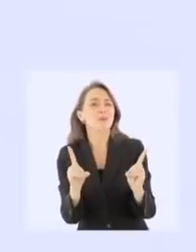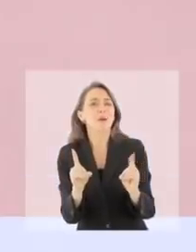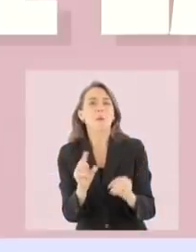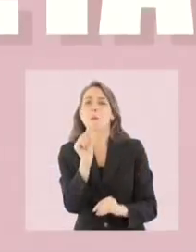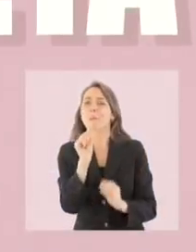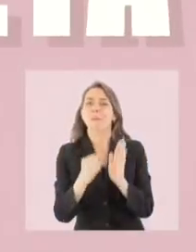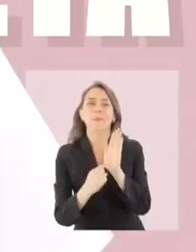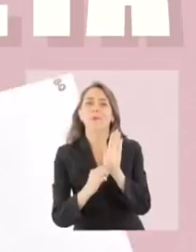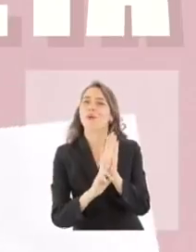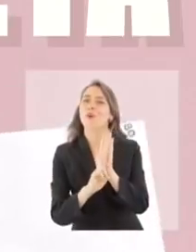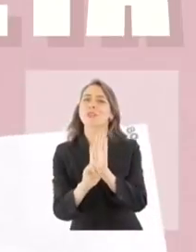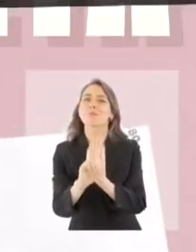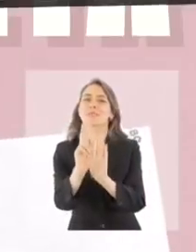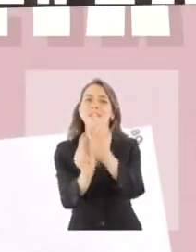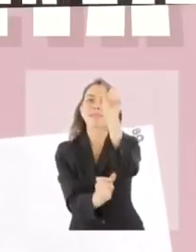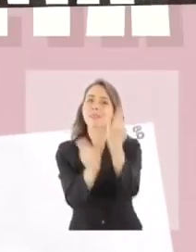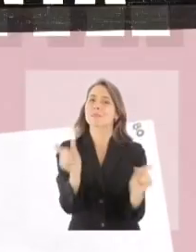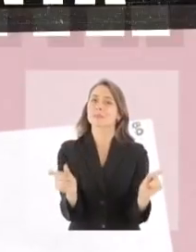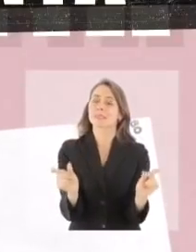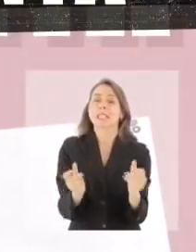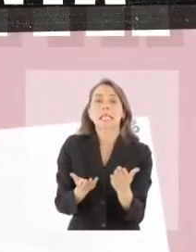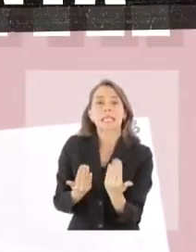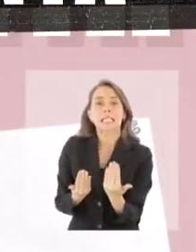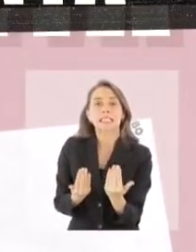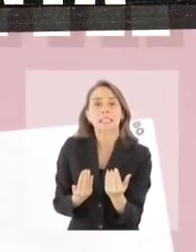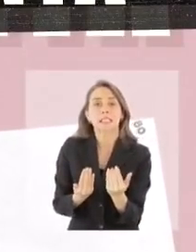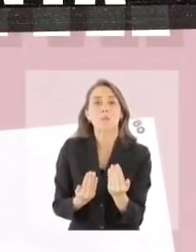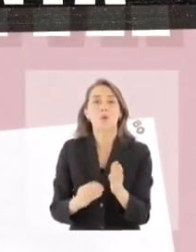ser antidemocrática y poco representativa.